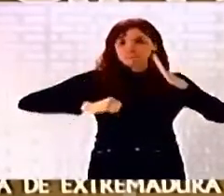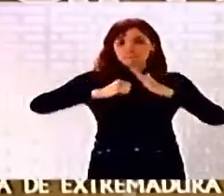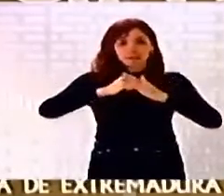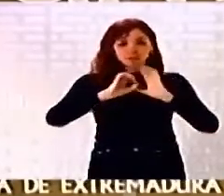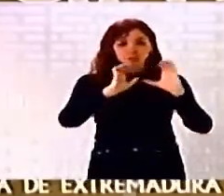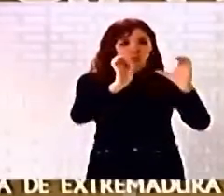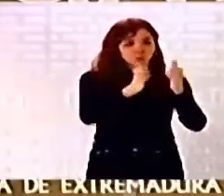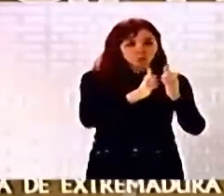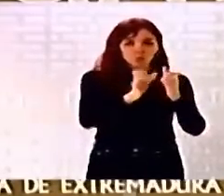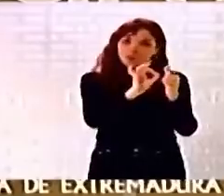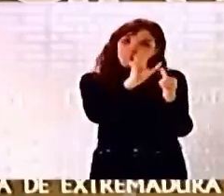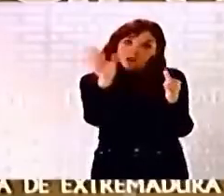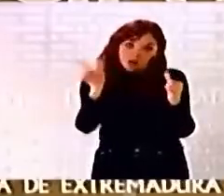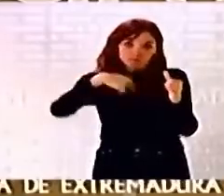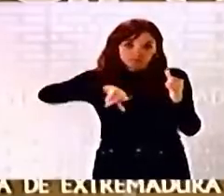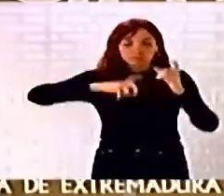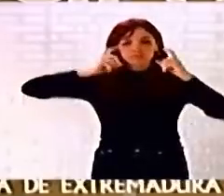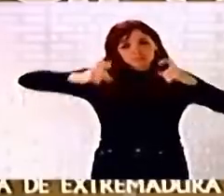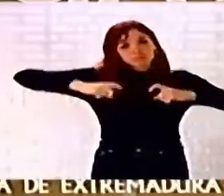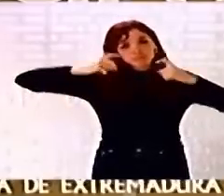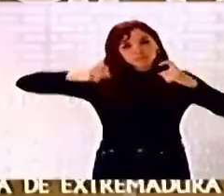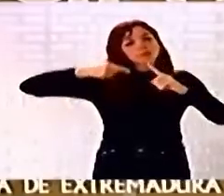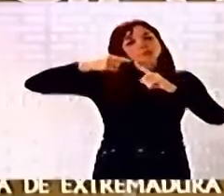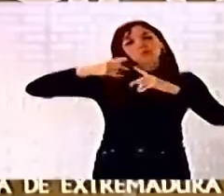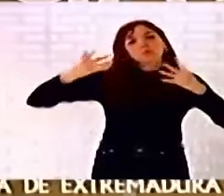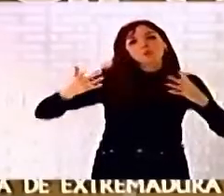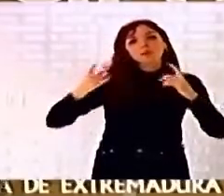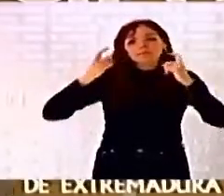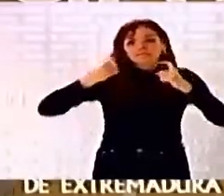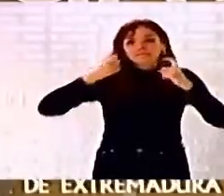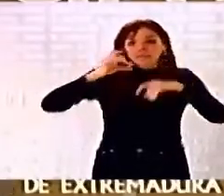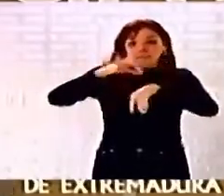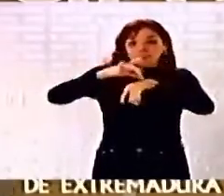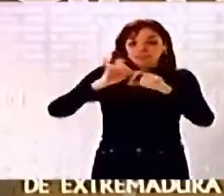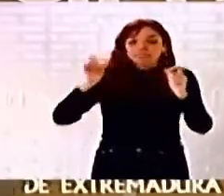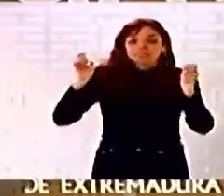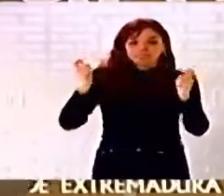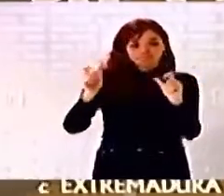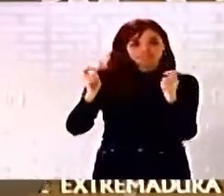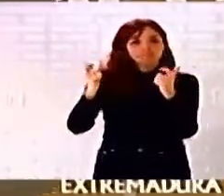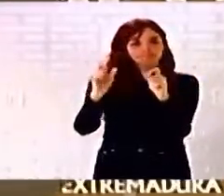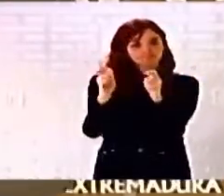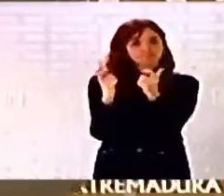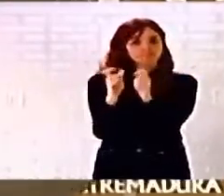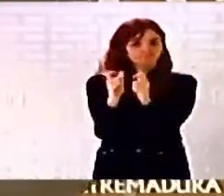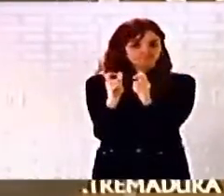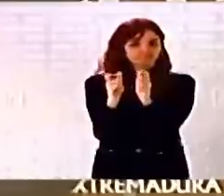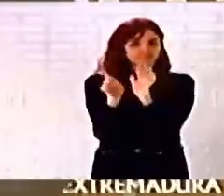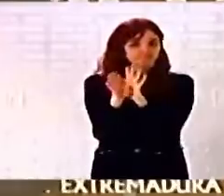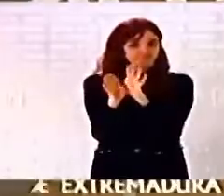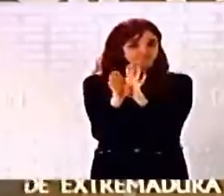colectivos, por supuesto, para seguir disminuyendo las cifras de incidencia.